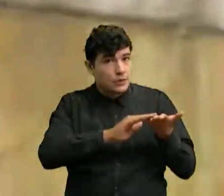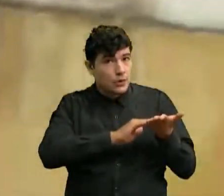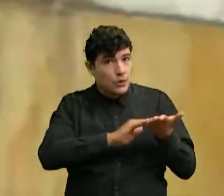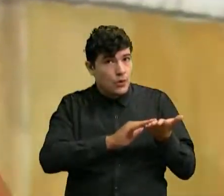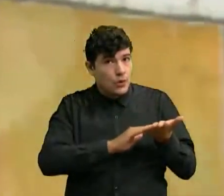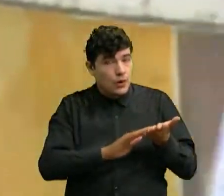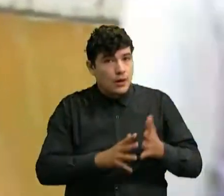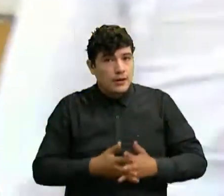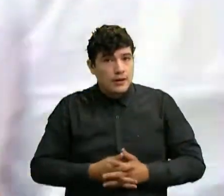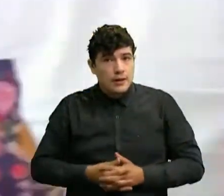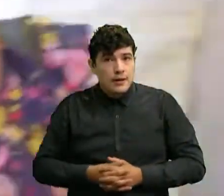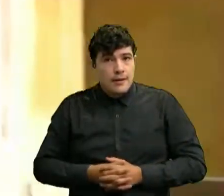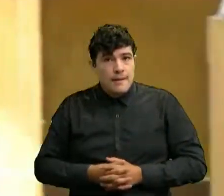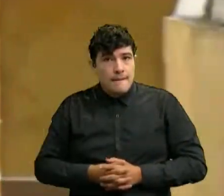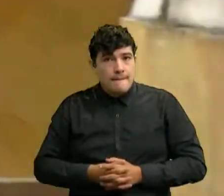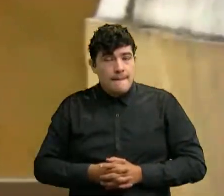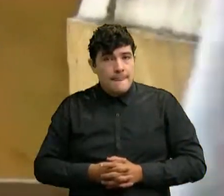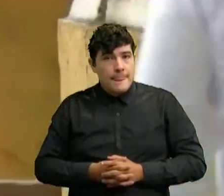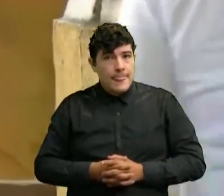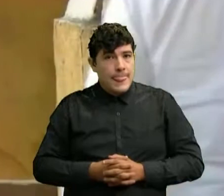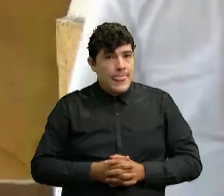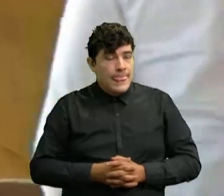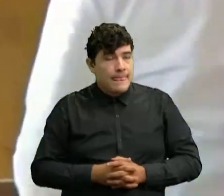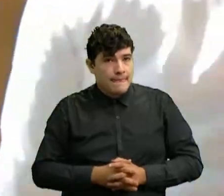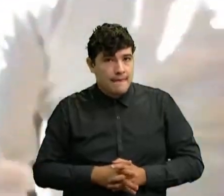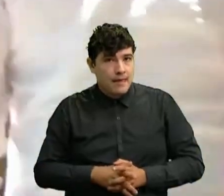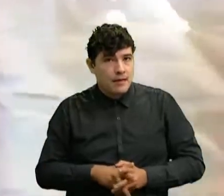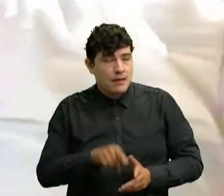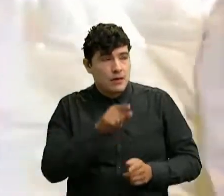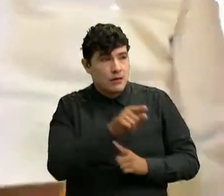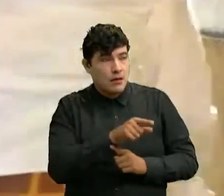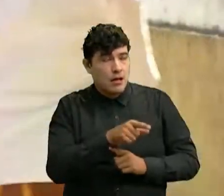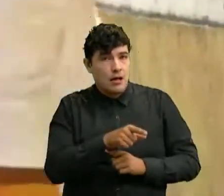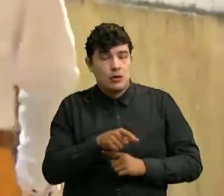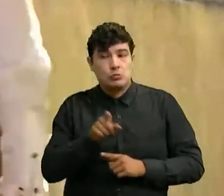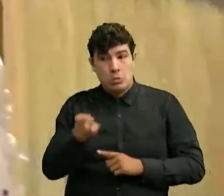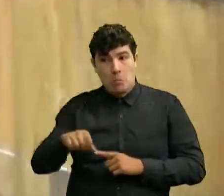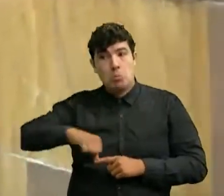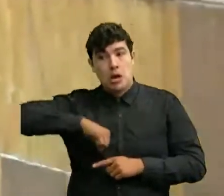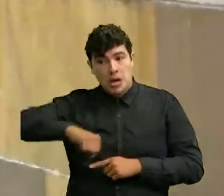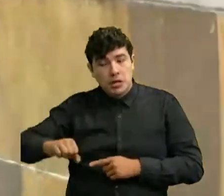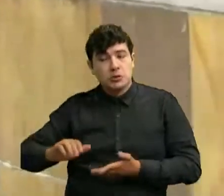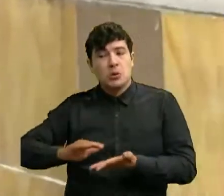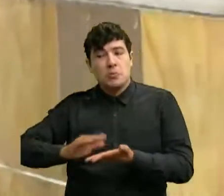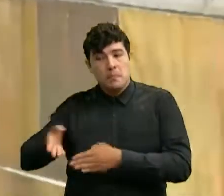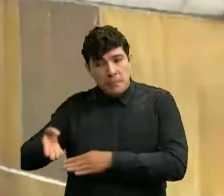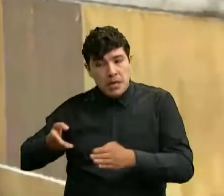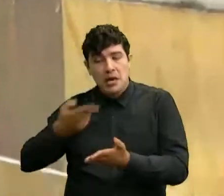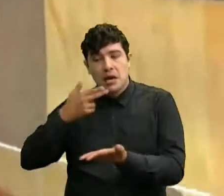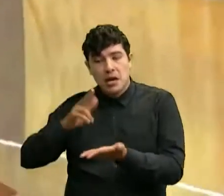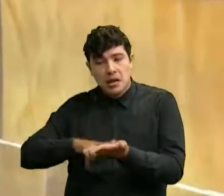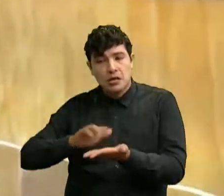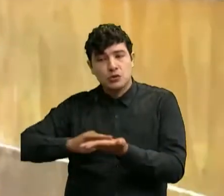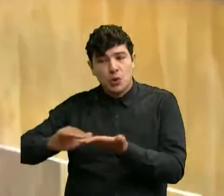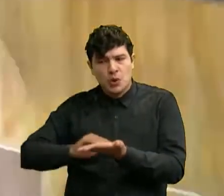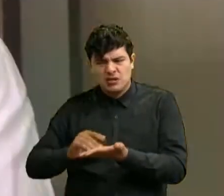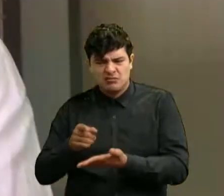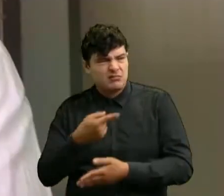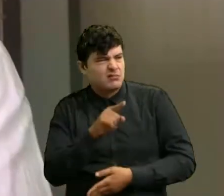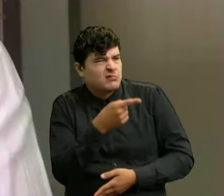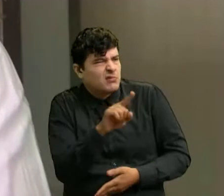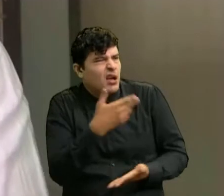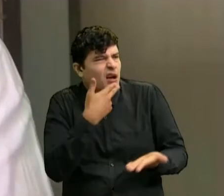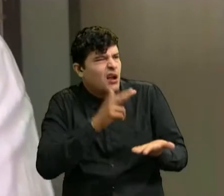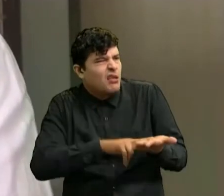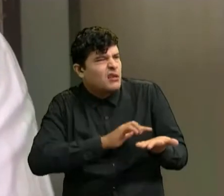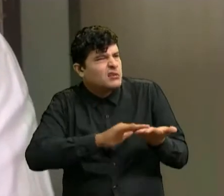derecho al recurso de reposición y usted dice, pero ¿esto qué es? ¿Cómo hago? ¿Necesito abogado? No. Ante un funcionario, usted lo puede